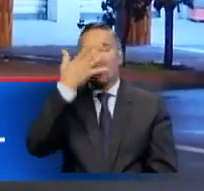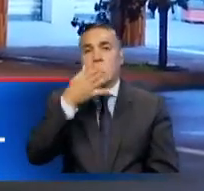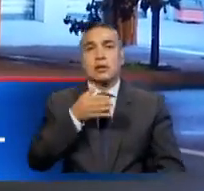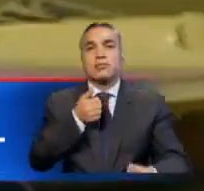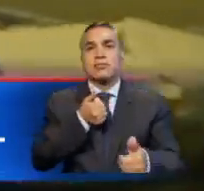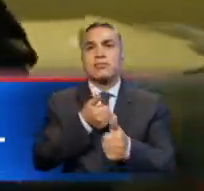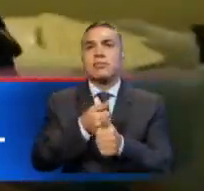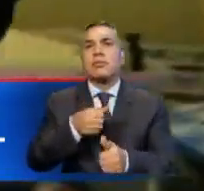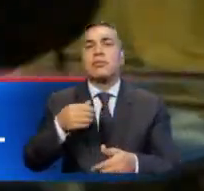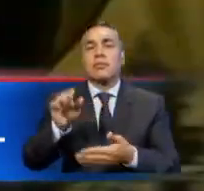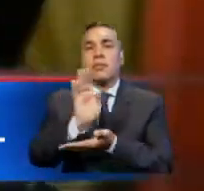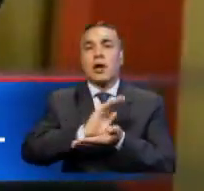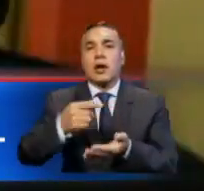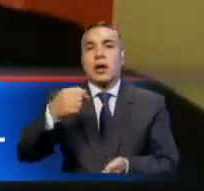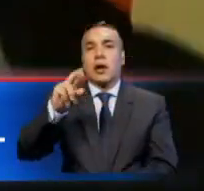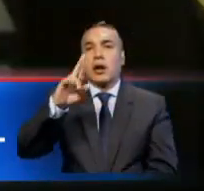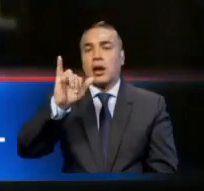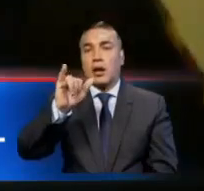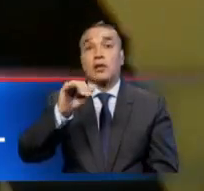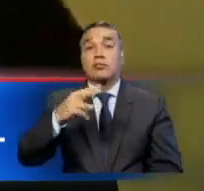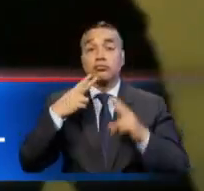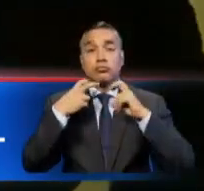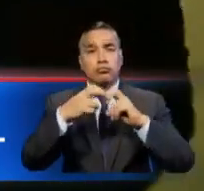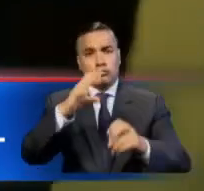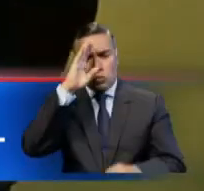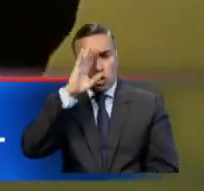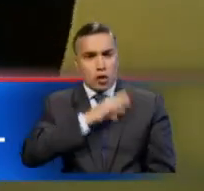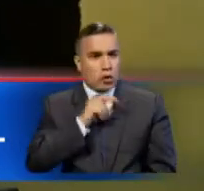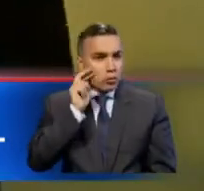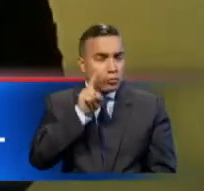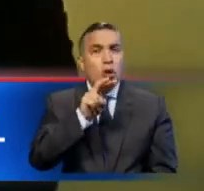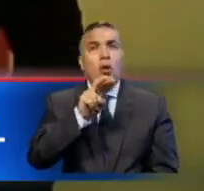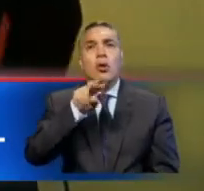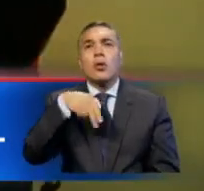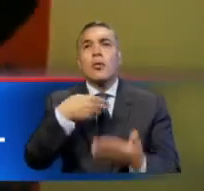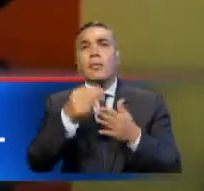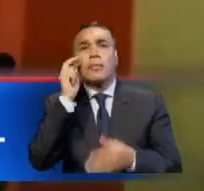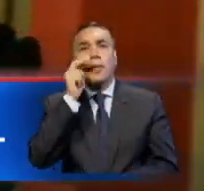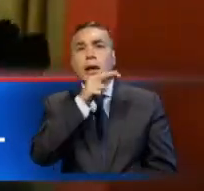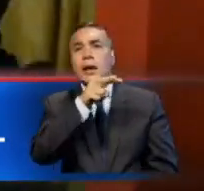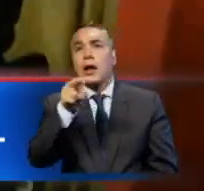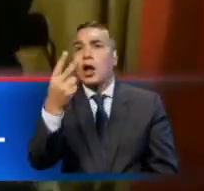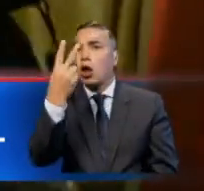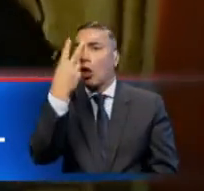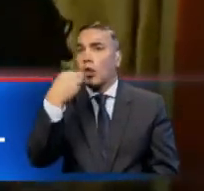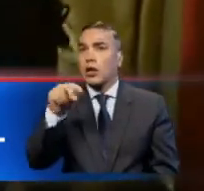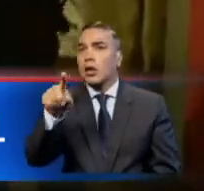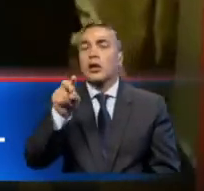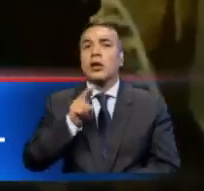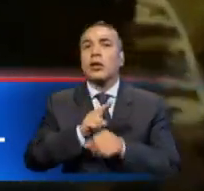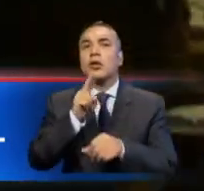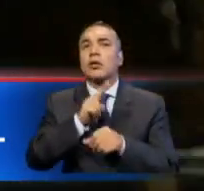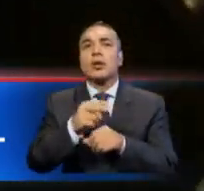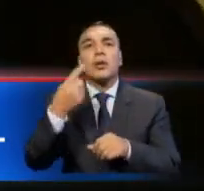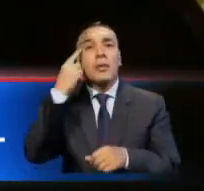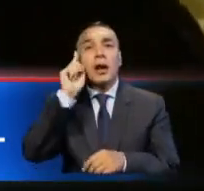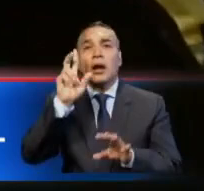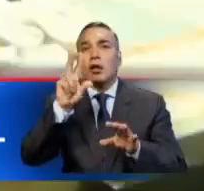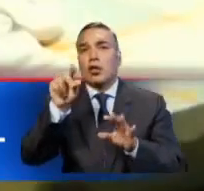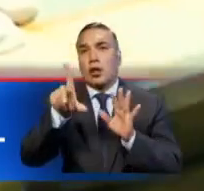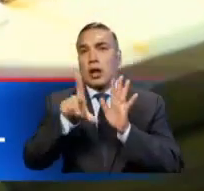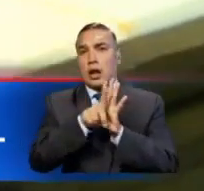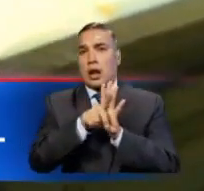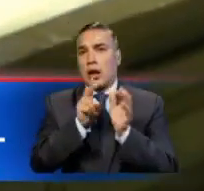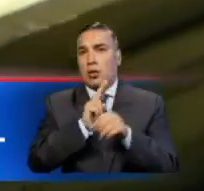barrio Garay, donde según investigaciones policiales, llegaron a determinar que sus habitaciones eran utilizadas de manera